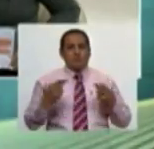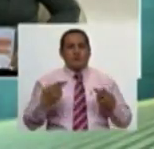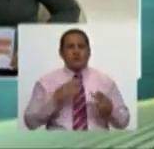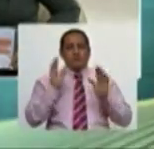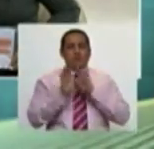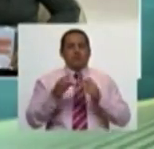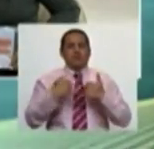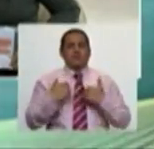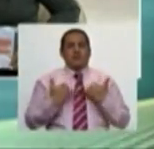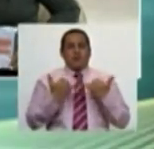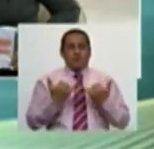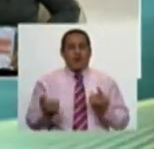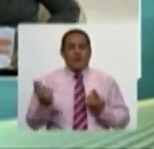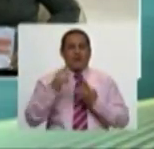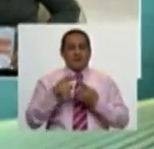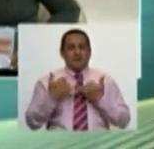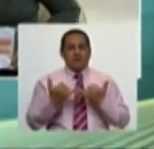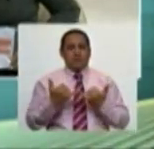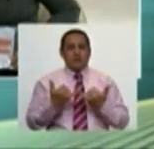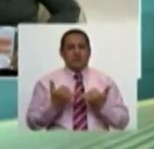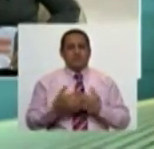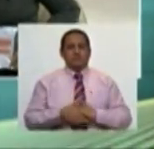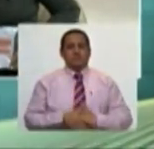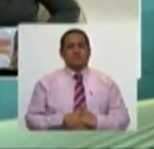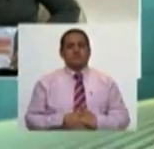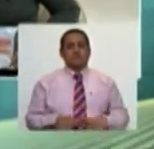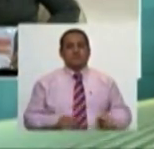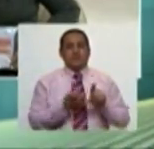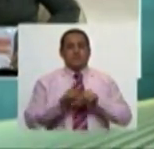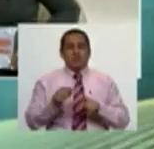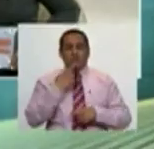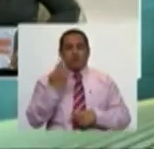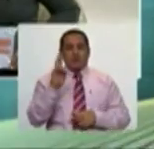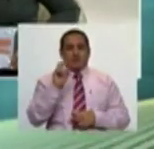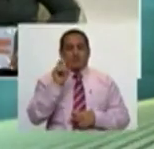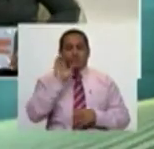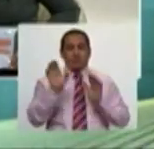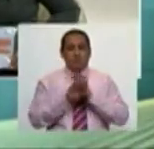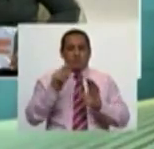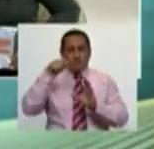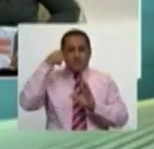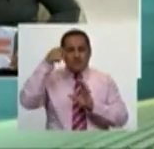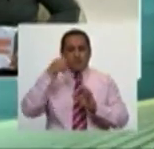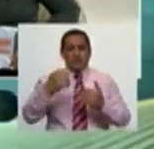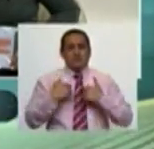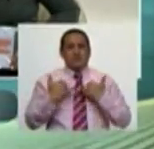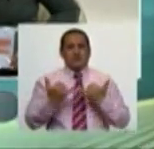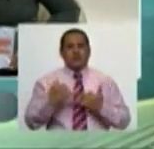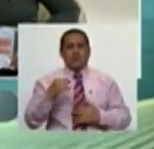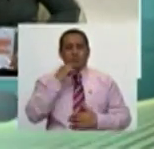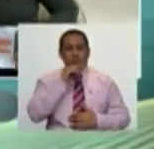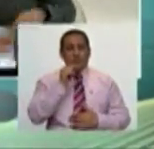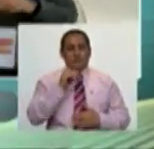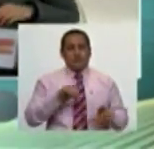que te permitan atender en el momento el delito. Claro. Ahora hay videovigilancia también que tiene